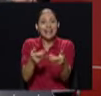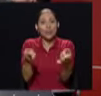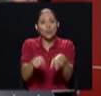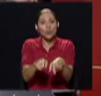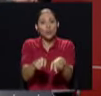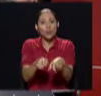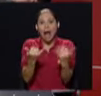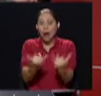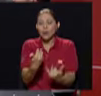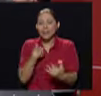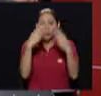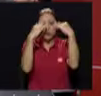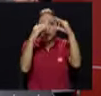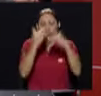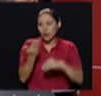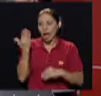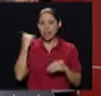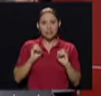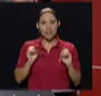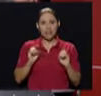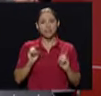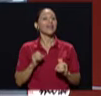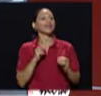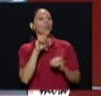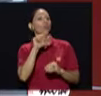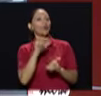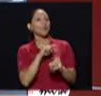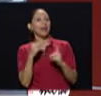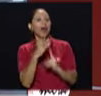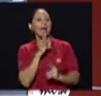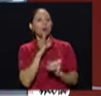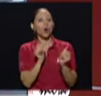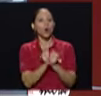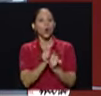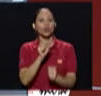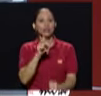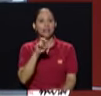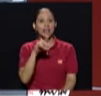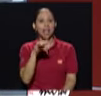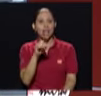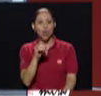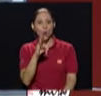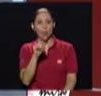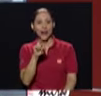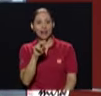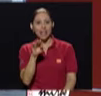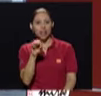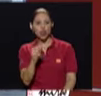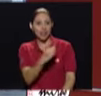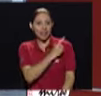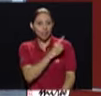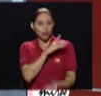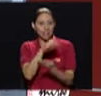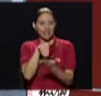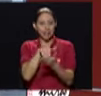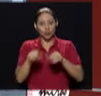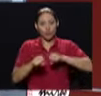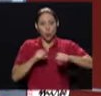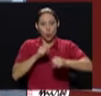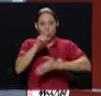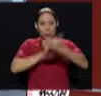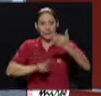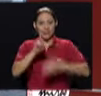en el pasado era imposible obtener. Sí, sobre ese mismo tema conversó con una mirada Sergio Barrientos, quien es el director del Centro Sismológico de